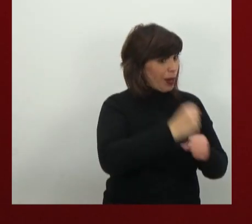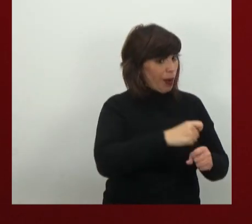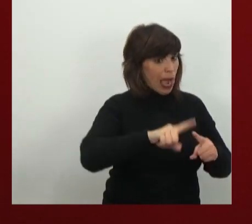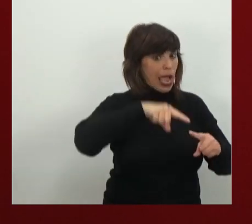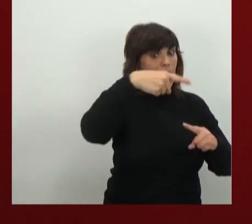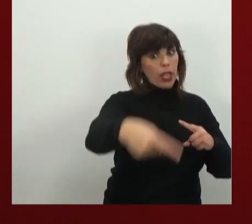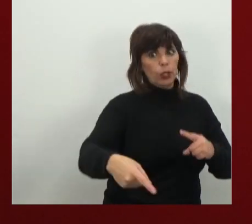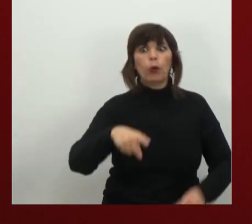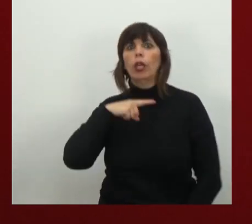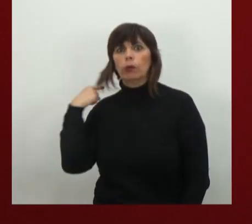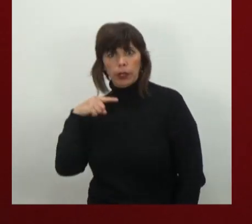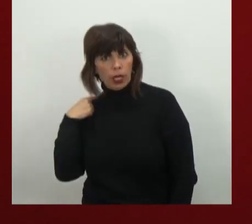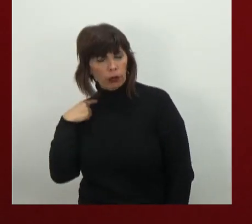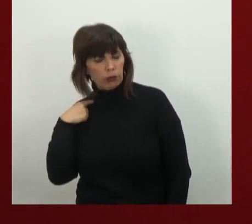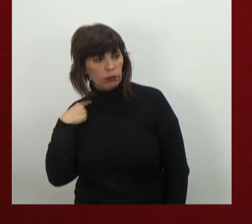Es necesario.